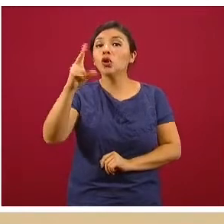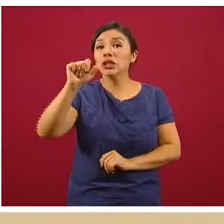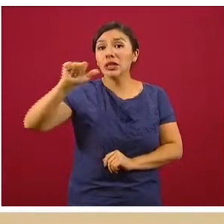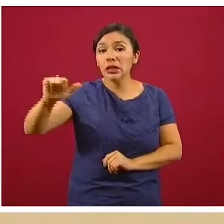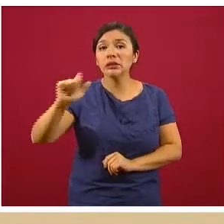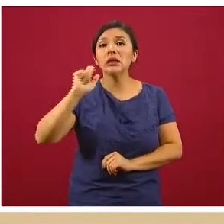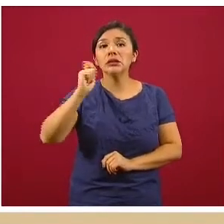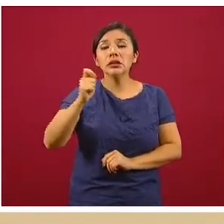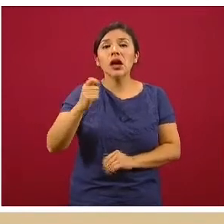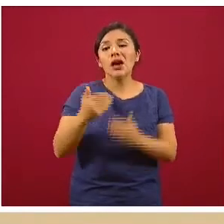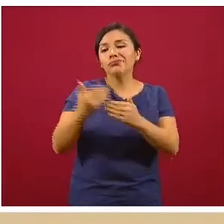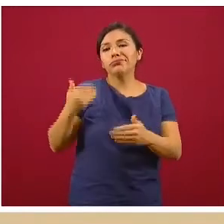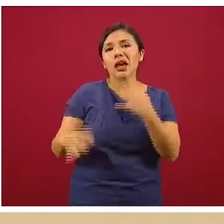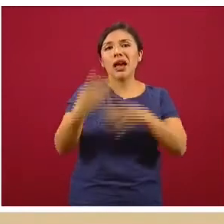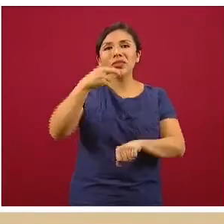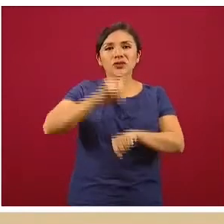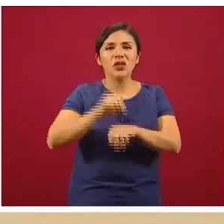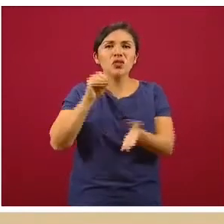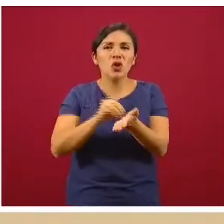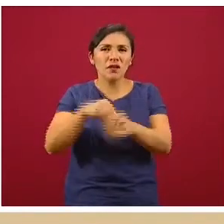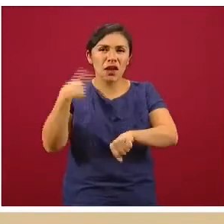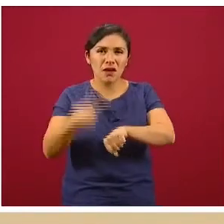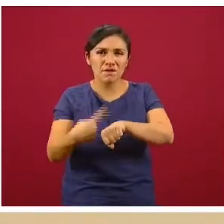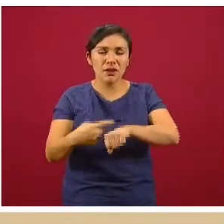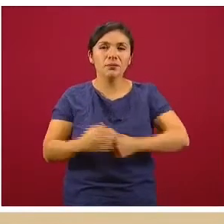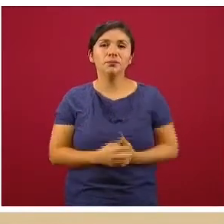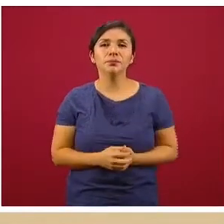16.486 lo han tenido en los últimos 14 días.